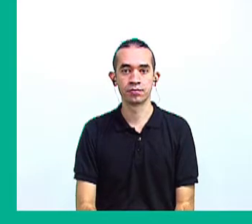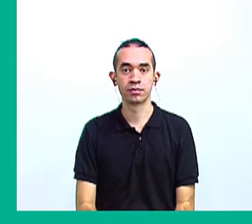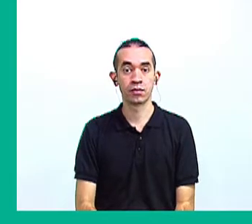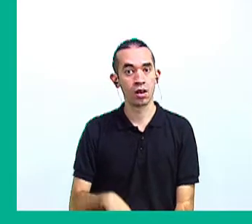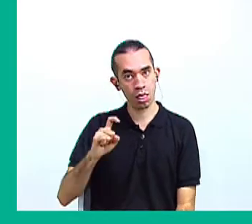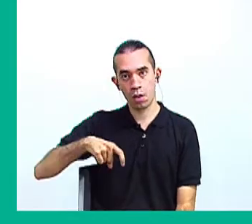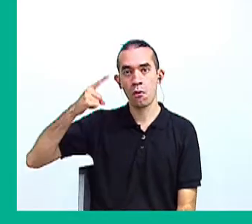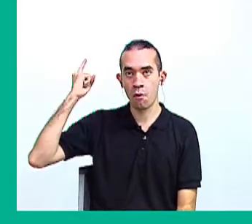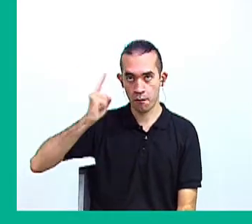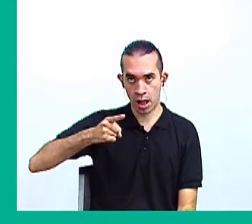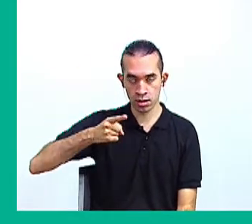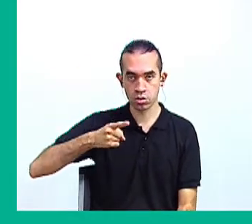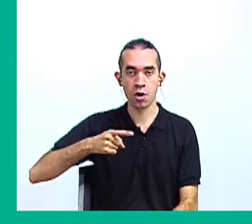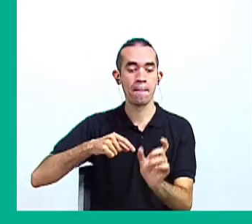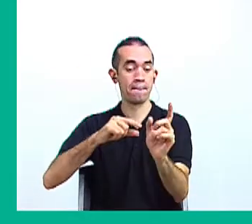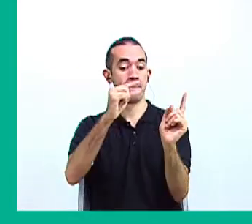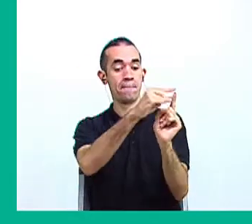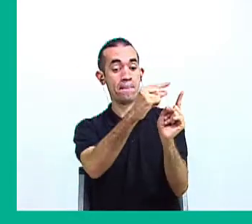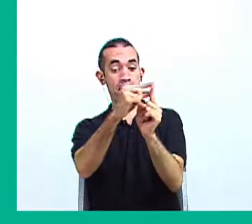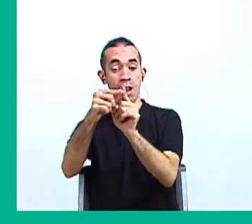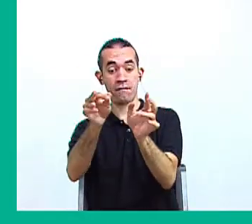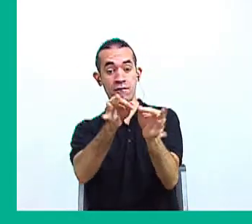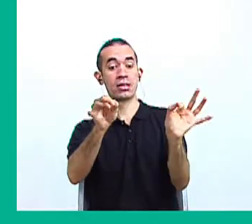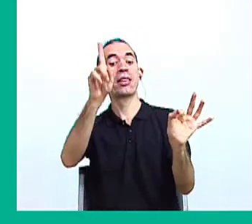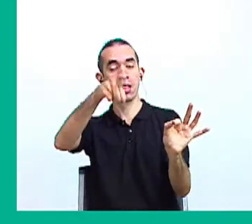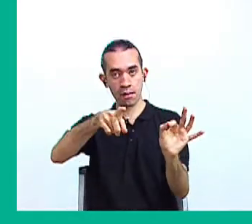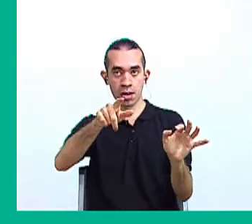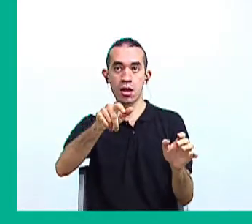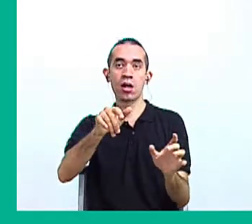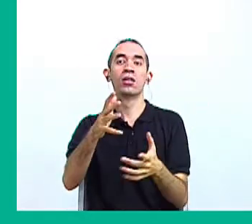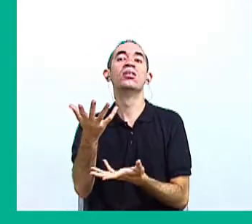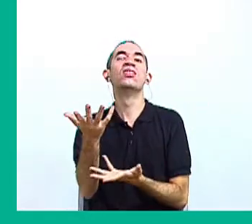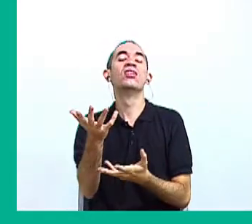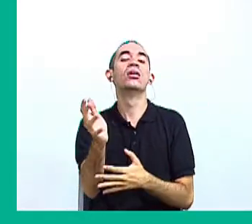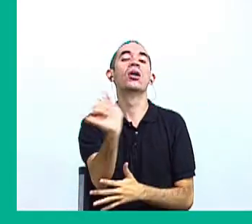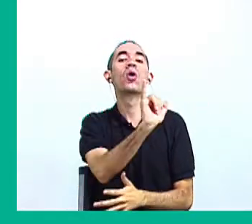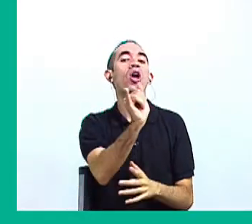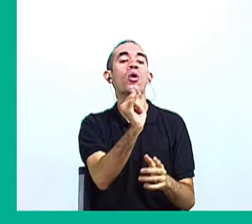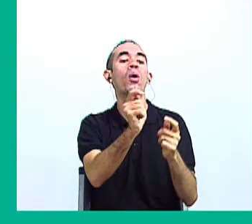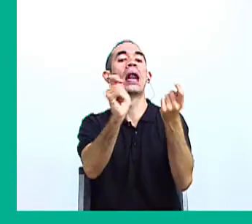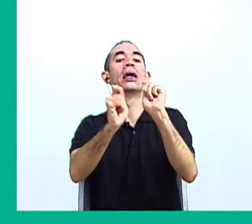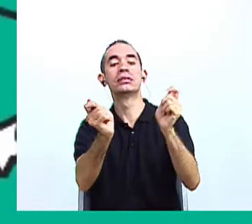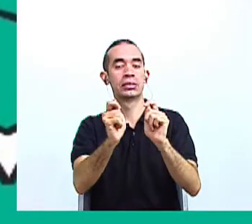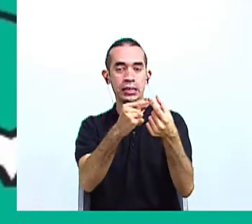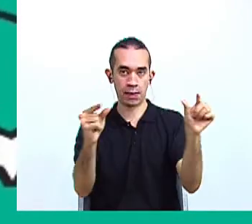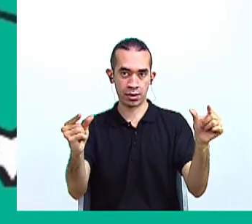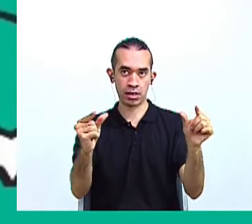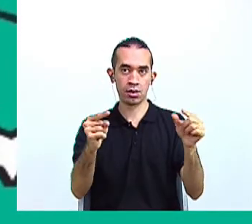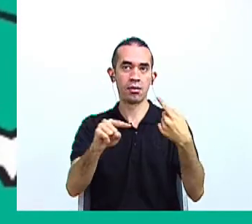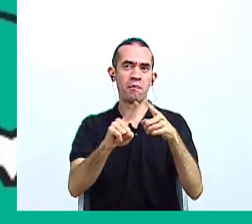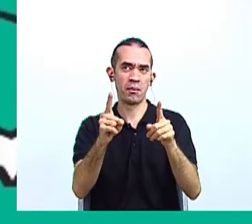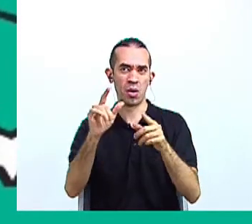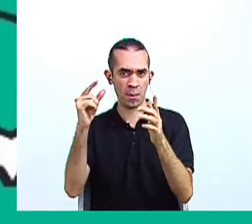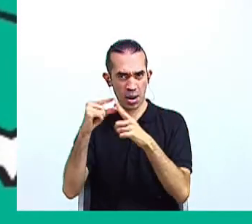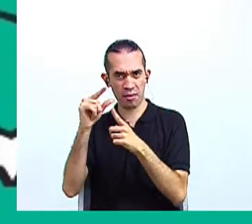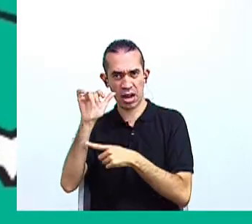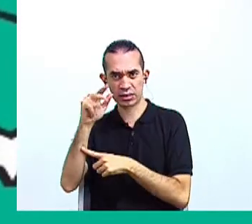que tienen las palabras de un enunciado en los accidentes gramaticales.